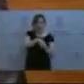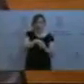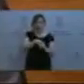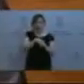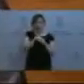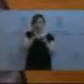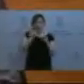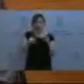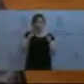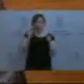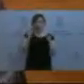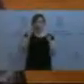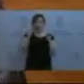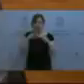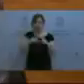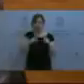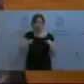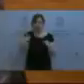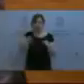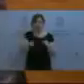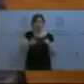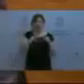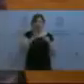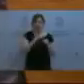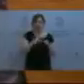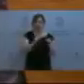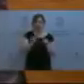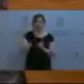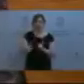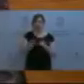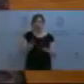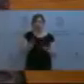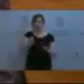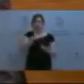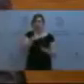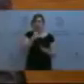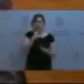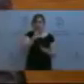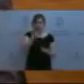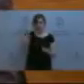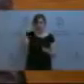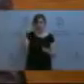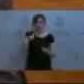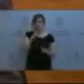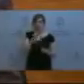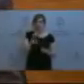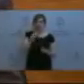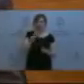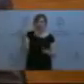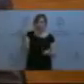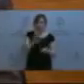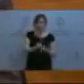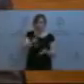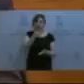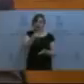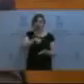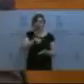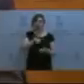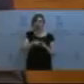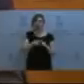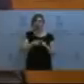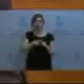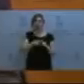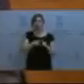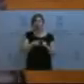turismo. Y a día de hoy, ni una cosa ni la otra. Y nosotros le dijimos entonces, y le repetimos ahora, que no vamos a hacer arma de batalla política de